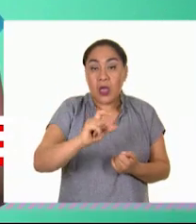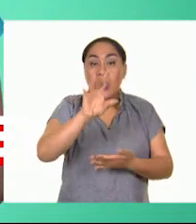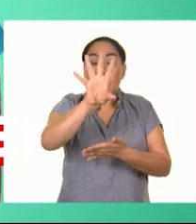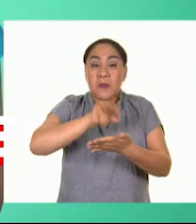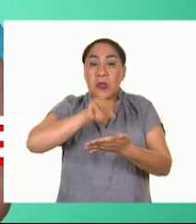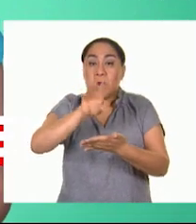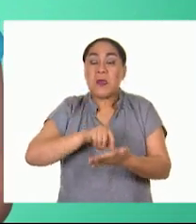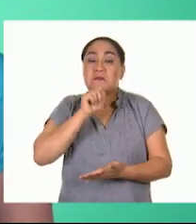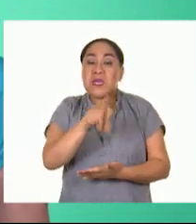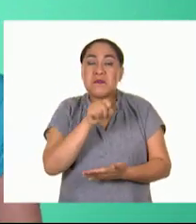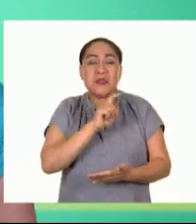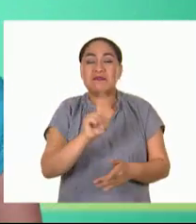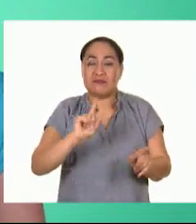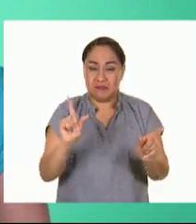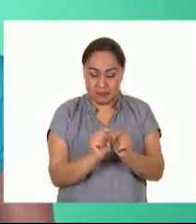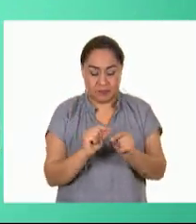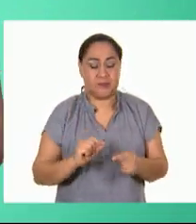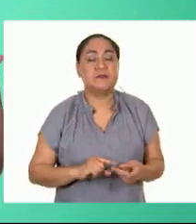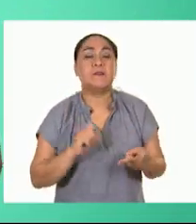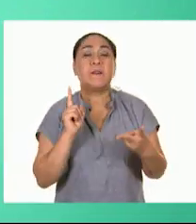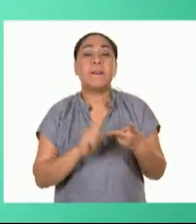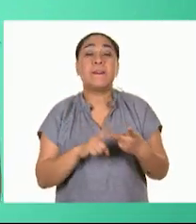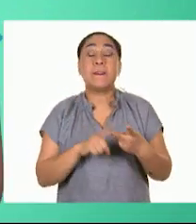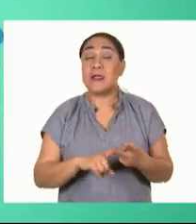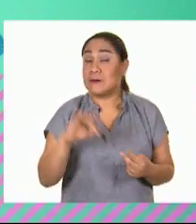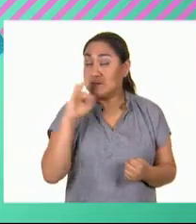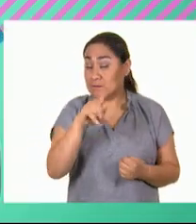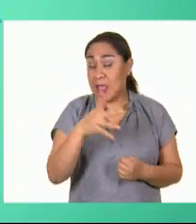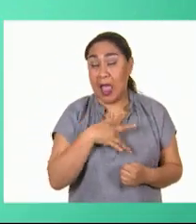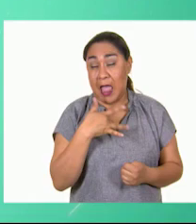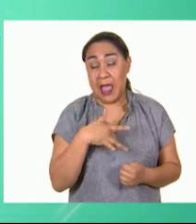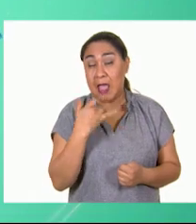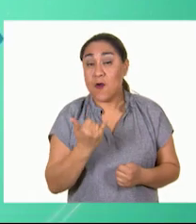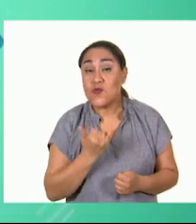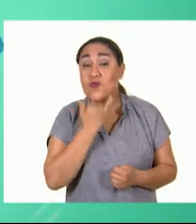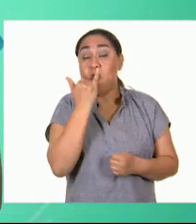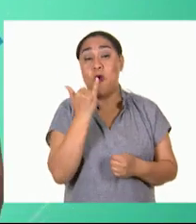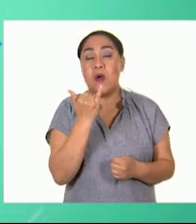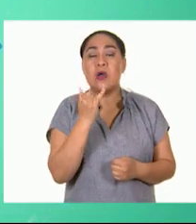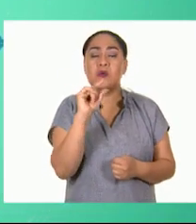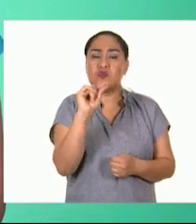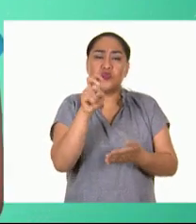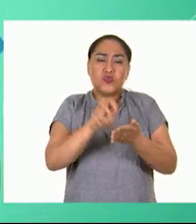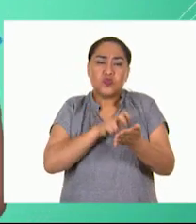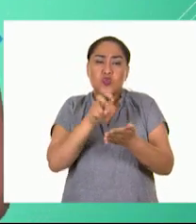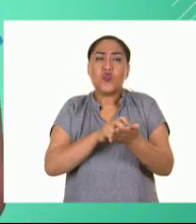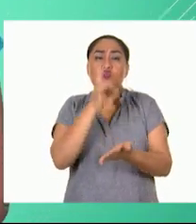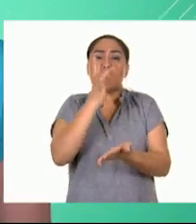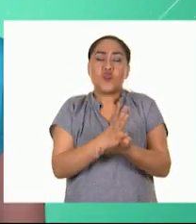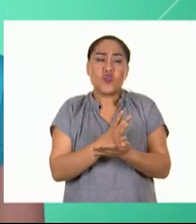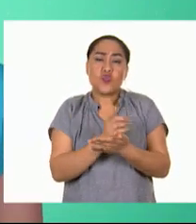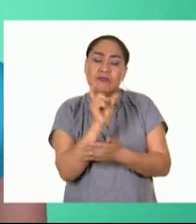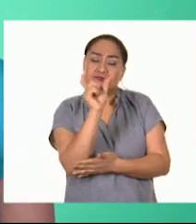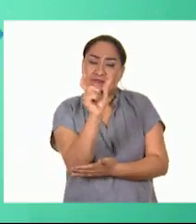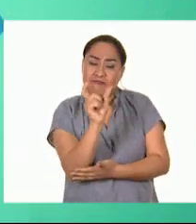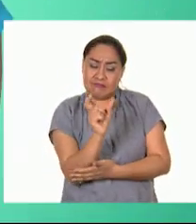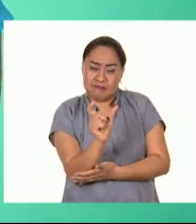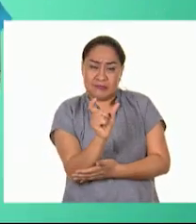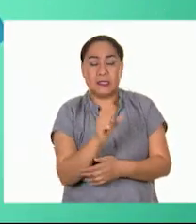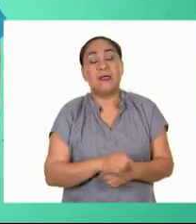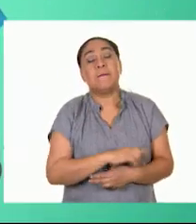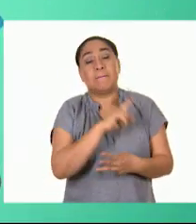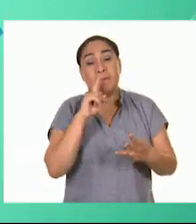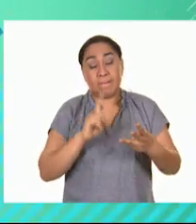vez en el programa. Segundo, porque si cometes un error, solo tienes que cambiarlo en un solo lugar. Y tercero,